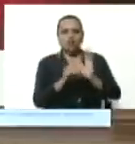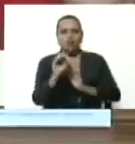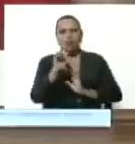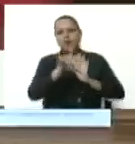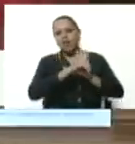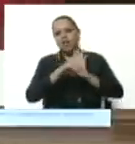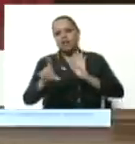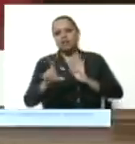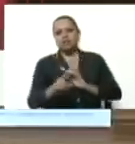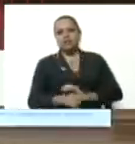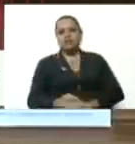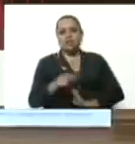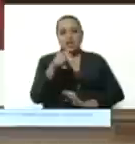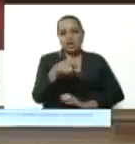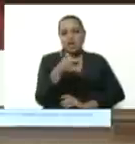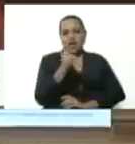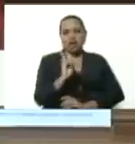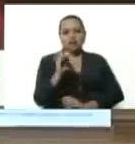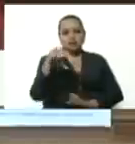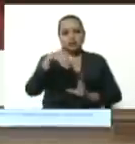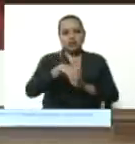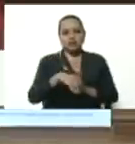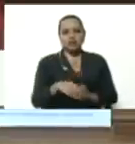constitución y leyes, eso es, está ahí.